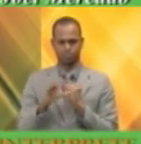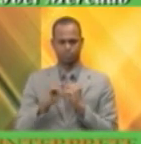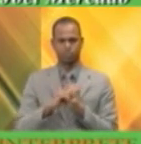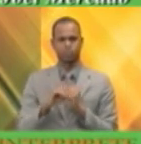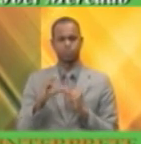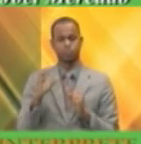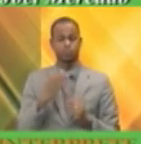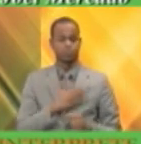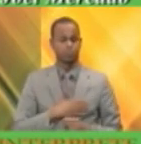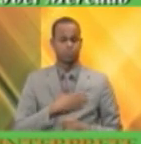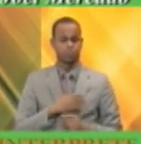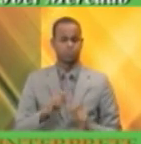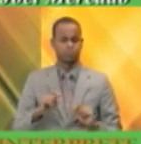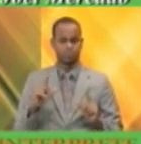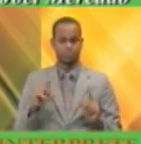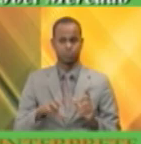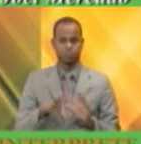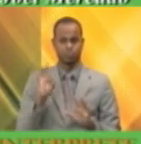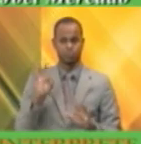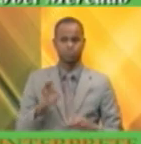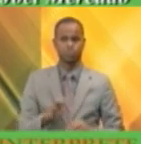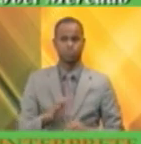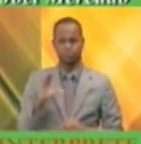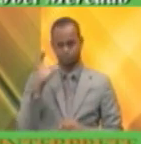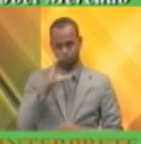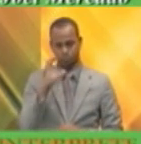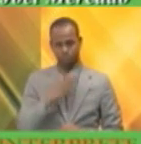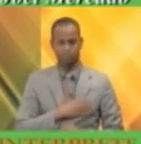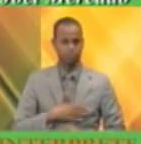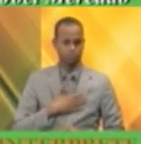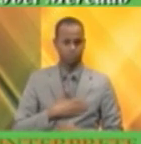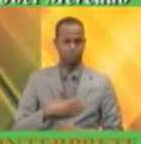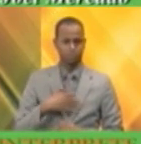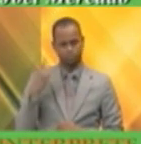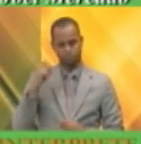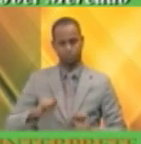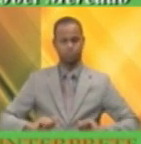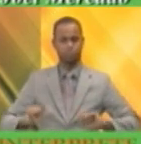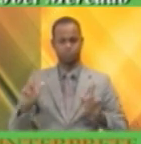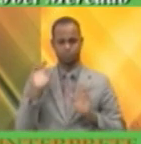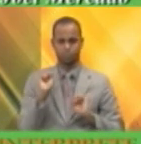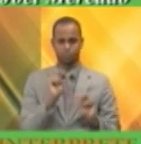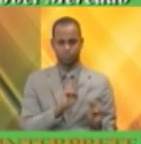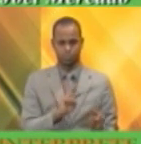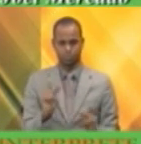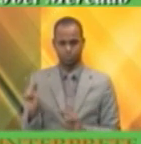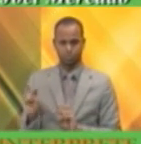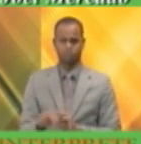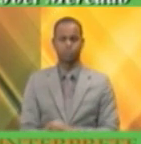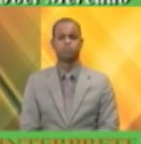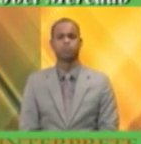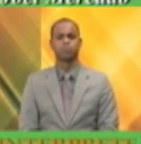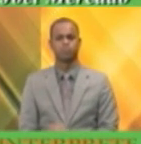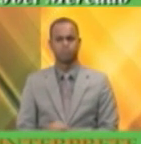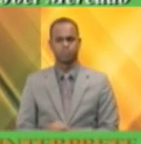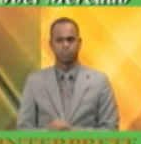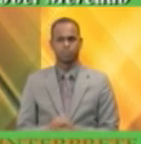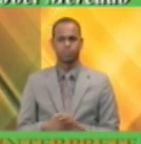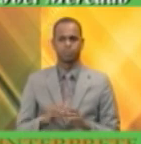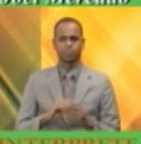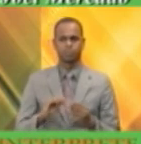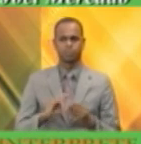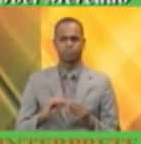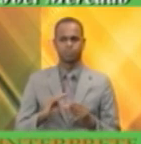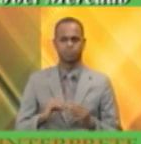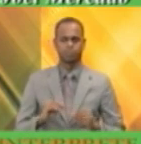que nos la encuentren. Miren a ver si aparece para que podamos verla, esa promoción a la que Bienvenido está